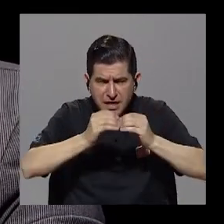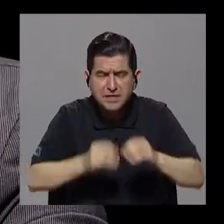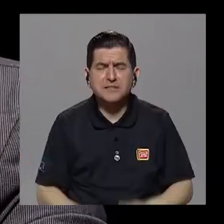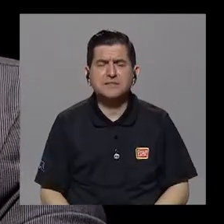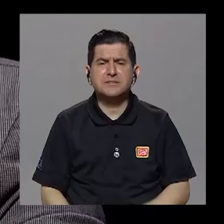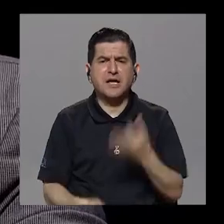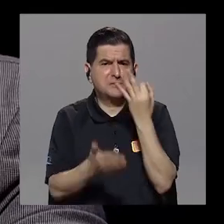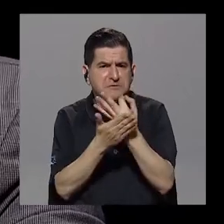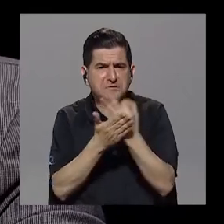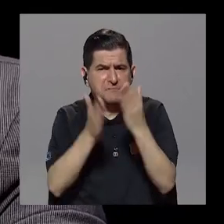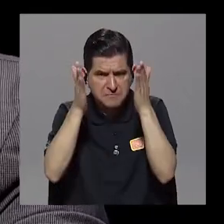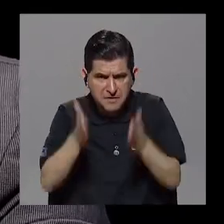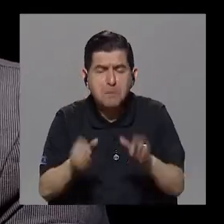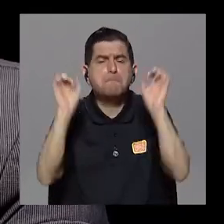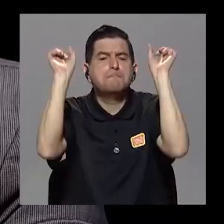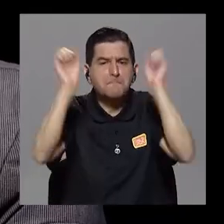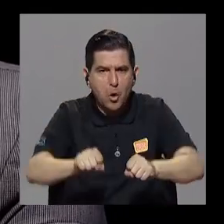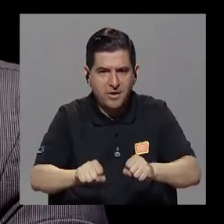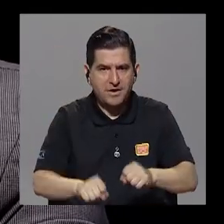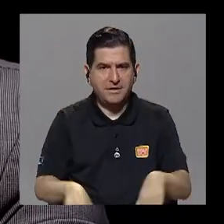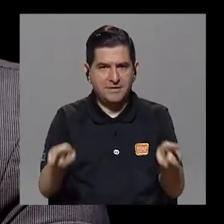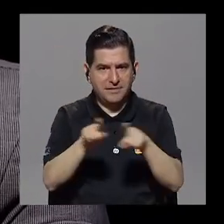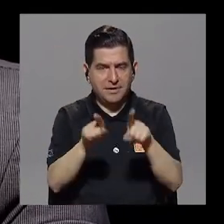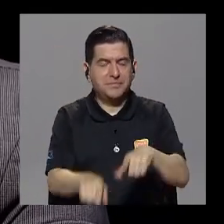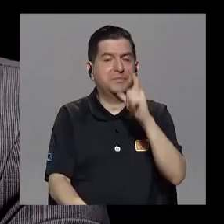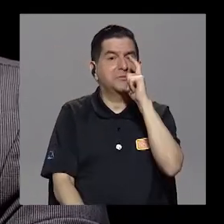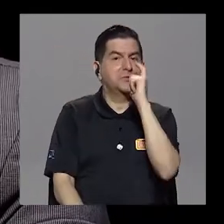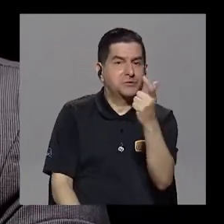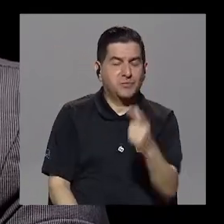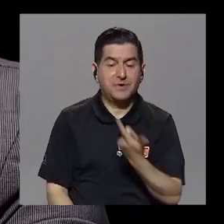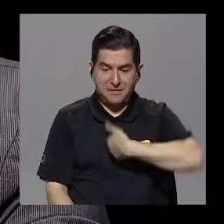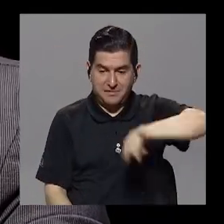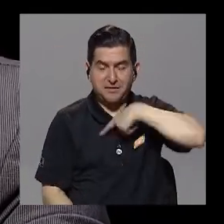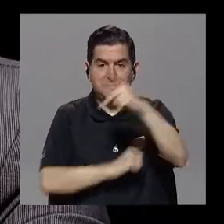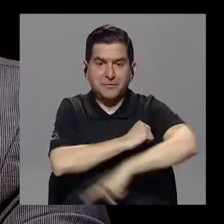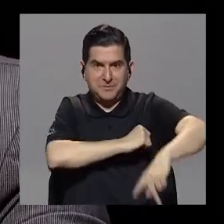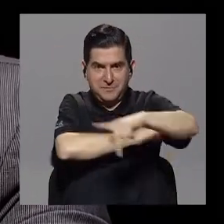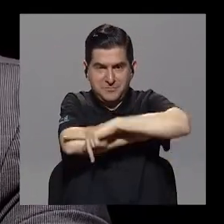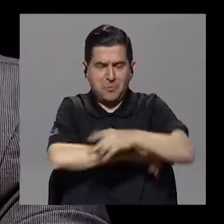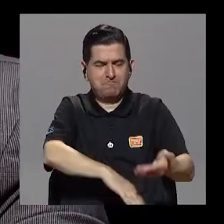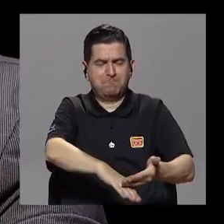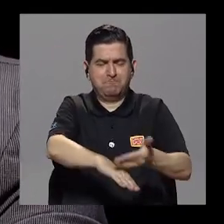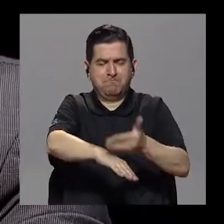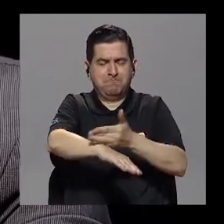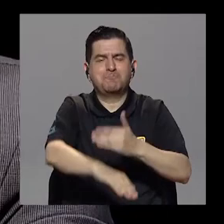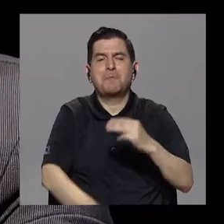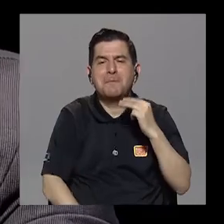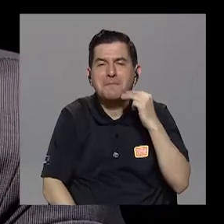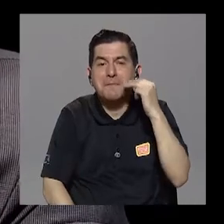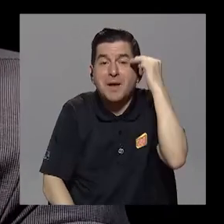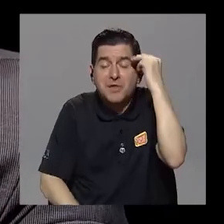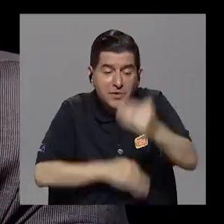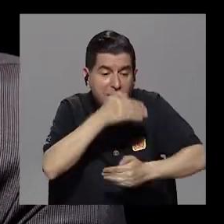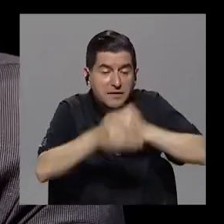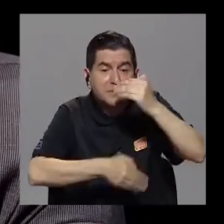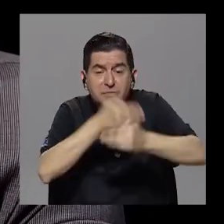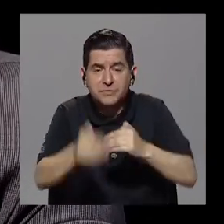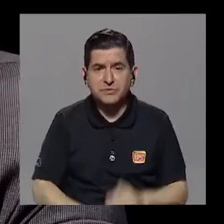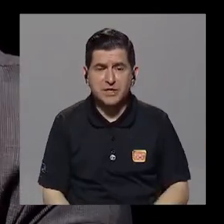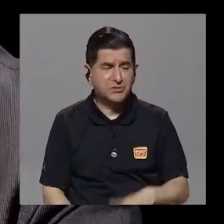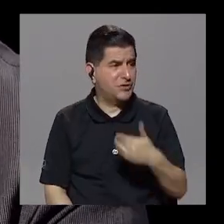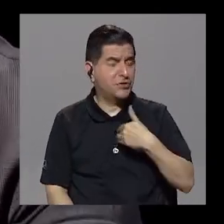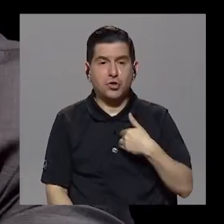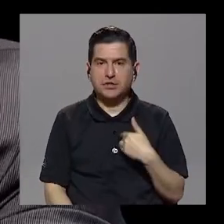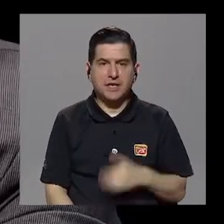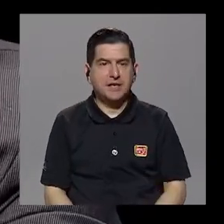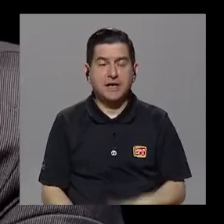financieros, podemos hacerlo. Y además, afortunadamente somos un país que ha madurado mucho el proceso, no tenemos un